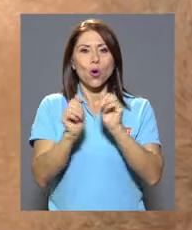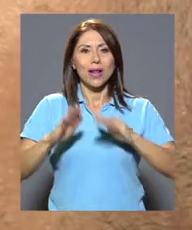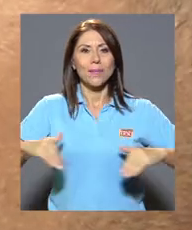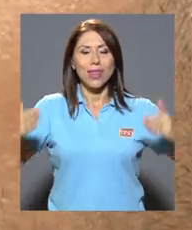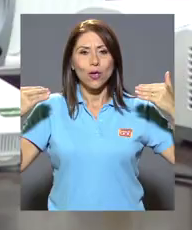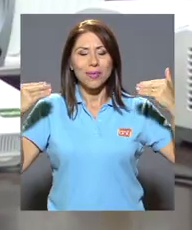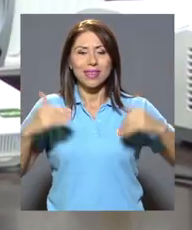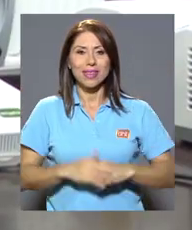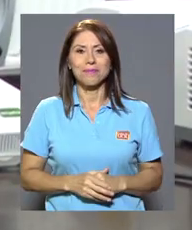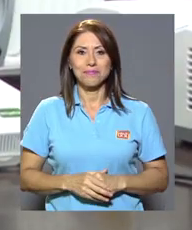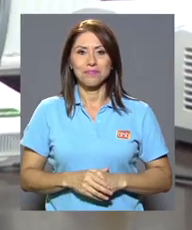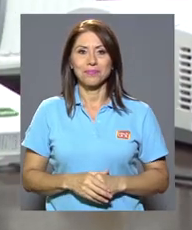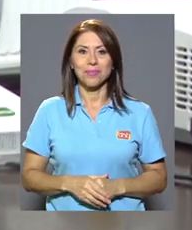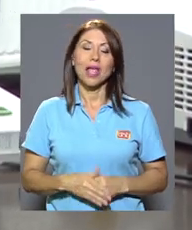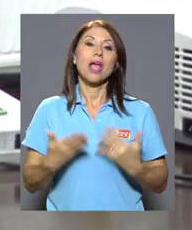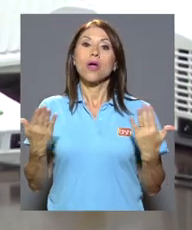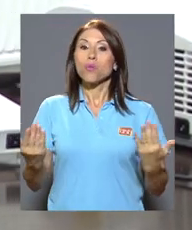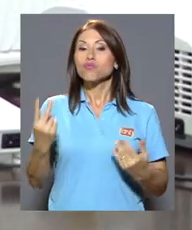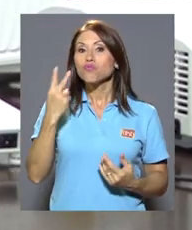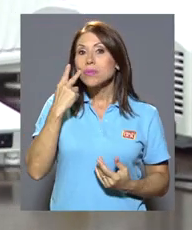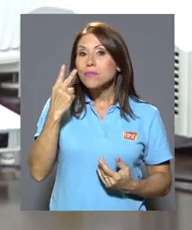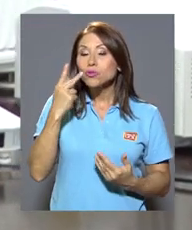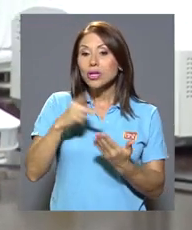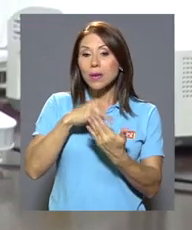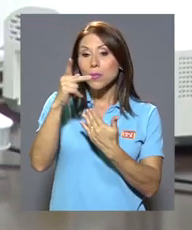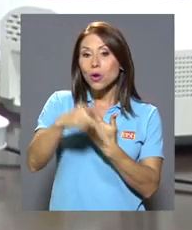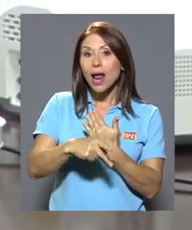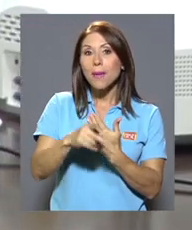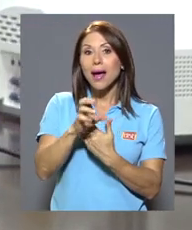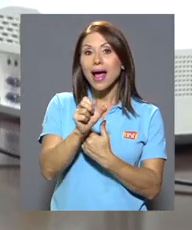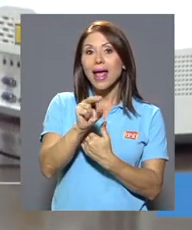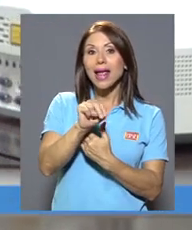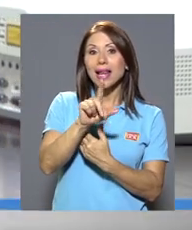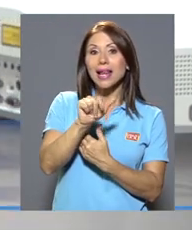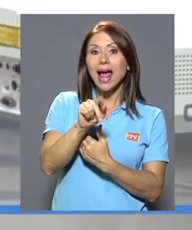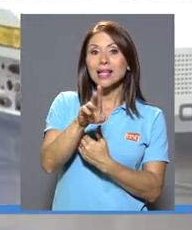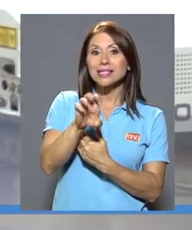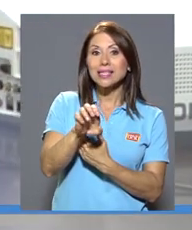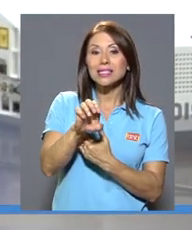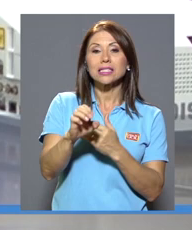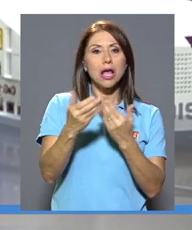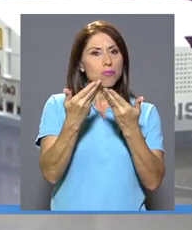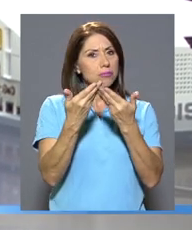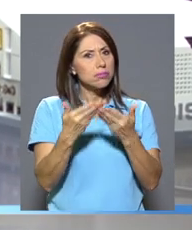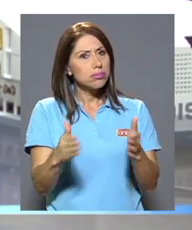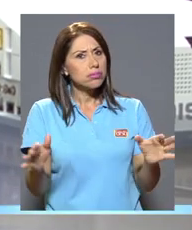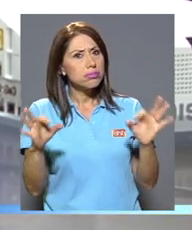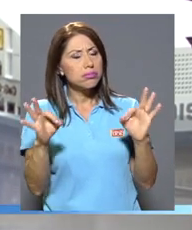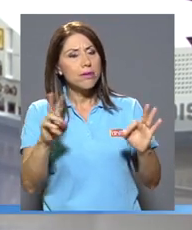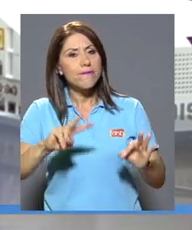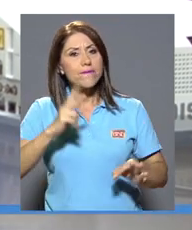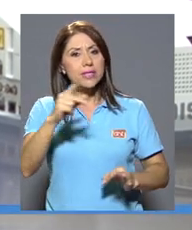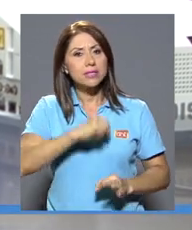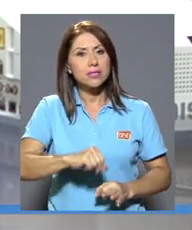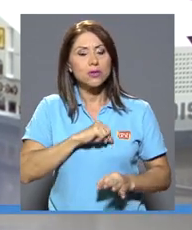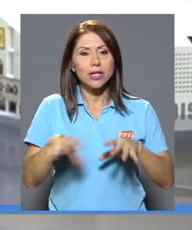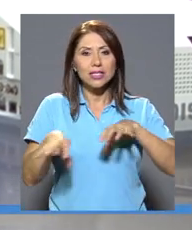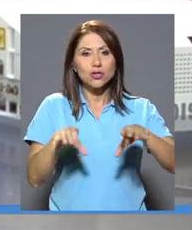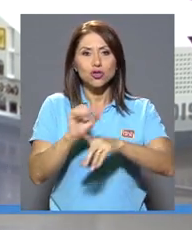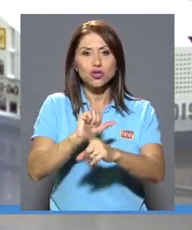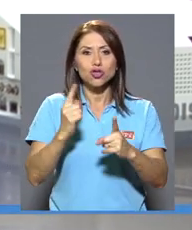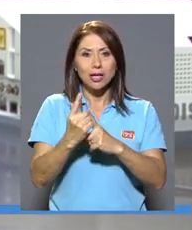Encontramos la apertura en el programa Enlaces desde la Vicerrectoría de Acción Social, y a partir de ahí hemos estado en contacto